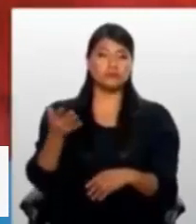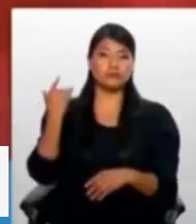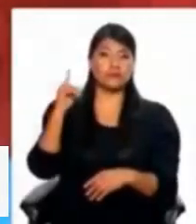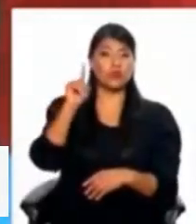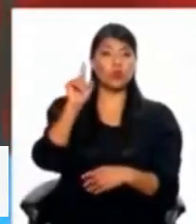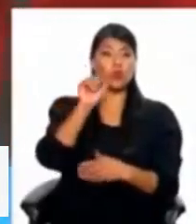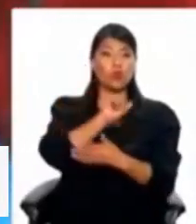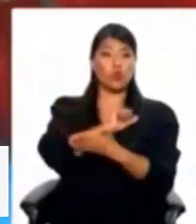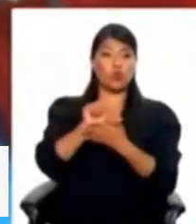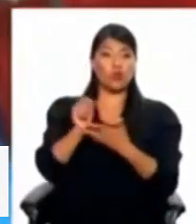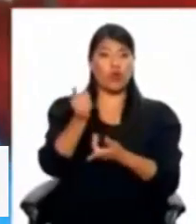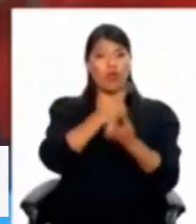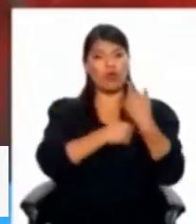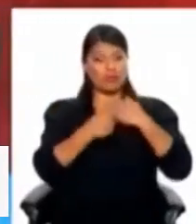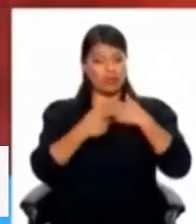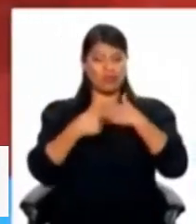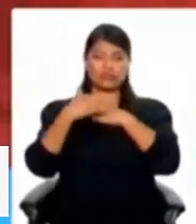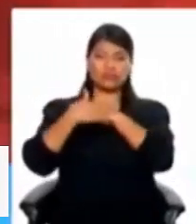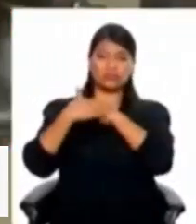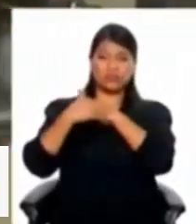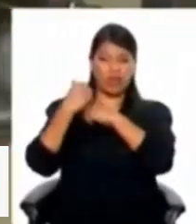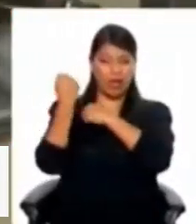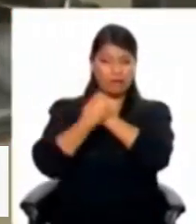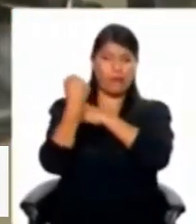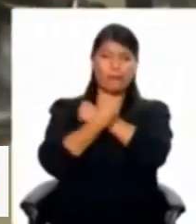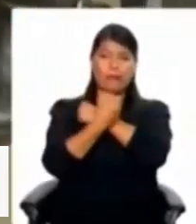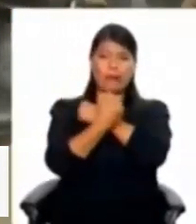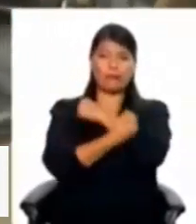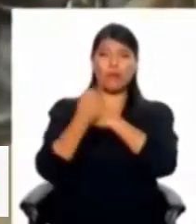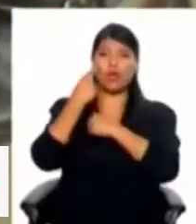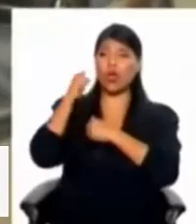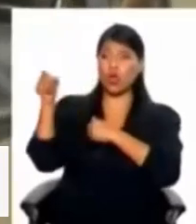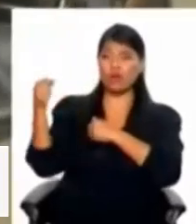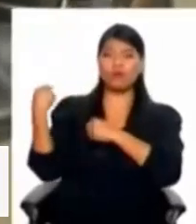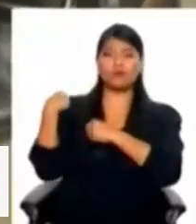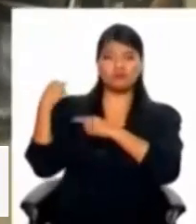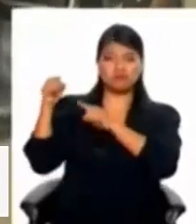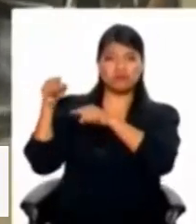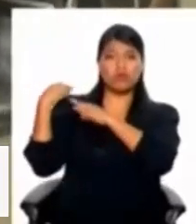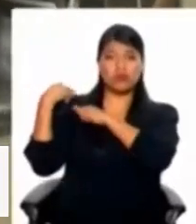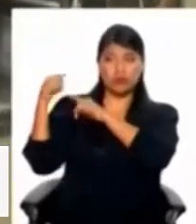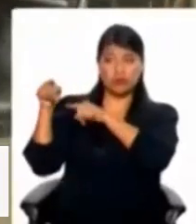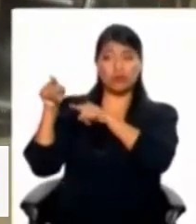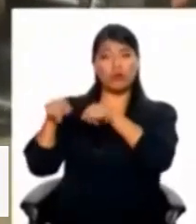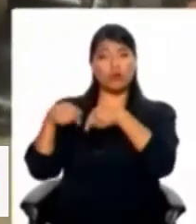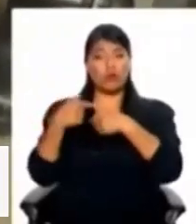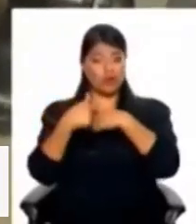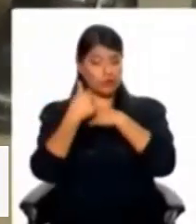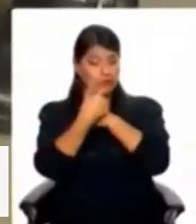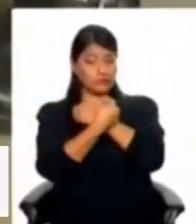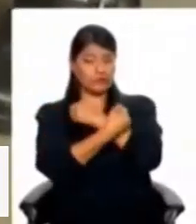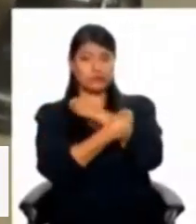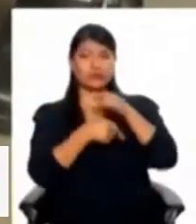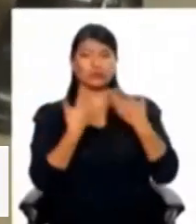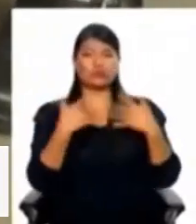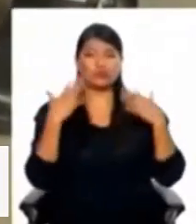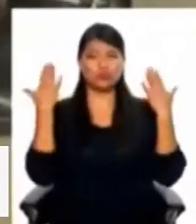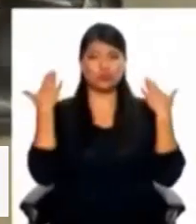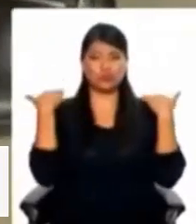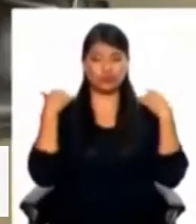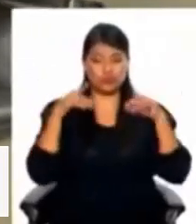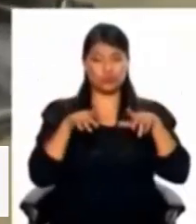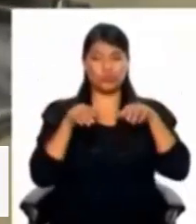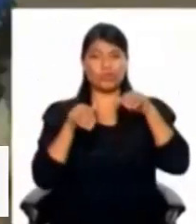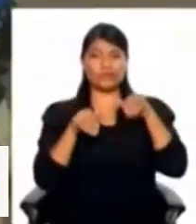Hola amigos de Publicontadores, el día de hoy te vamos a dar a conocer que la perrita Dashi, que fue atacada salvajemente